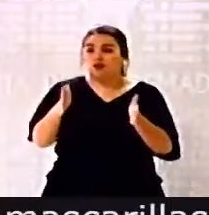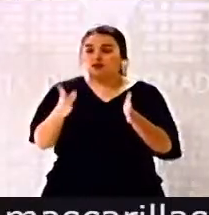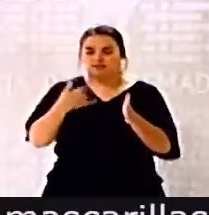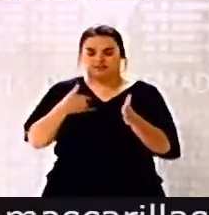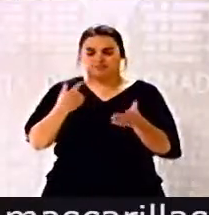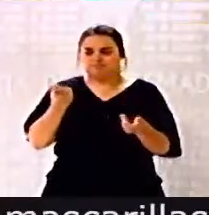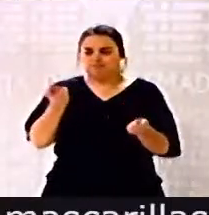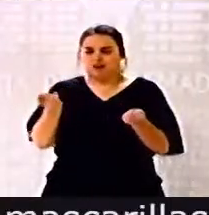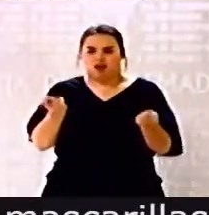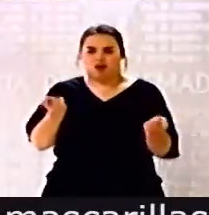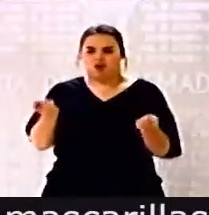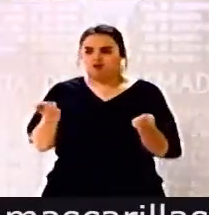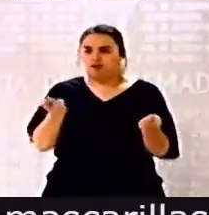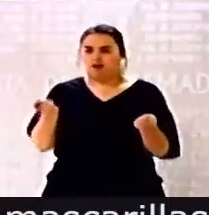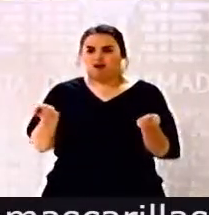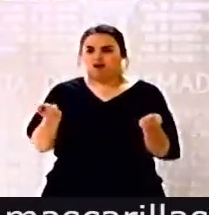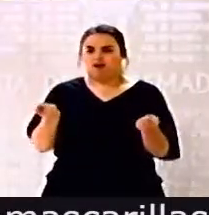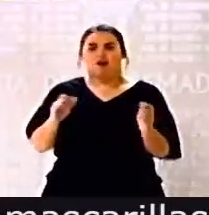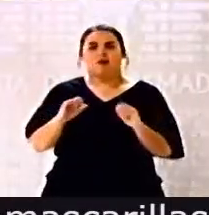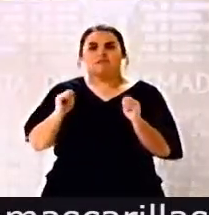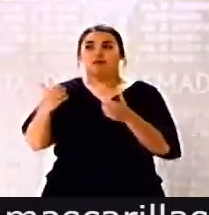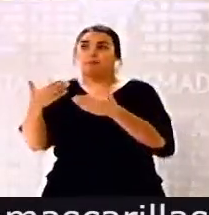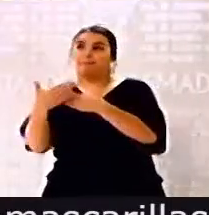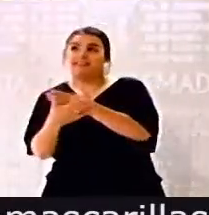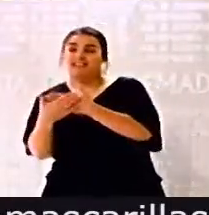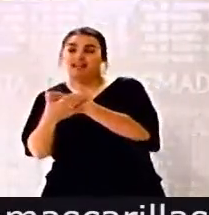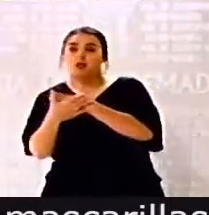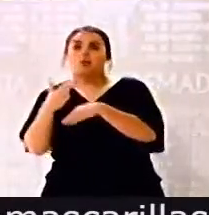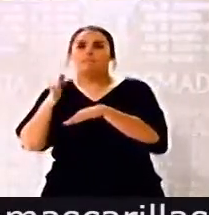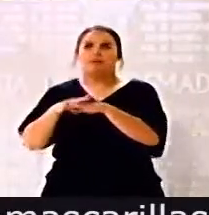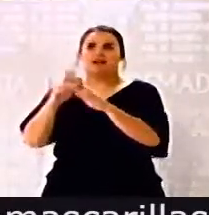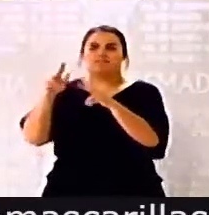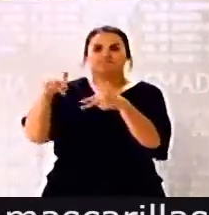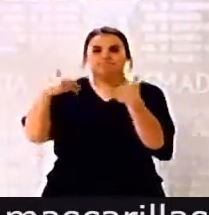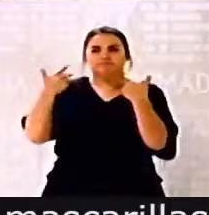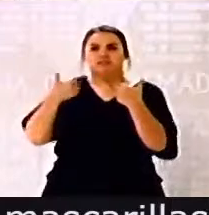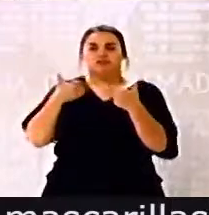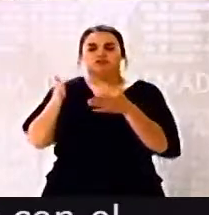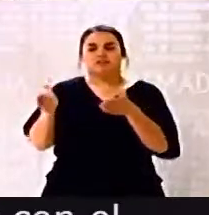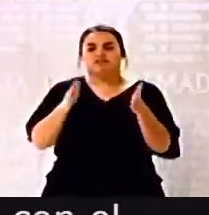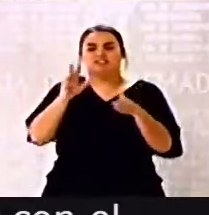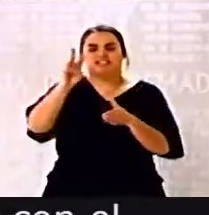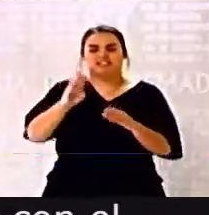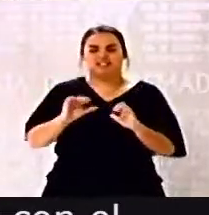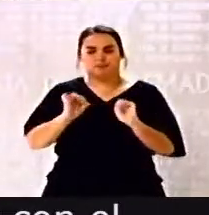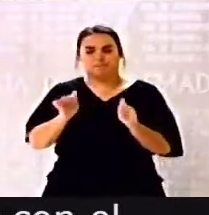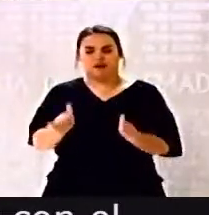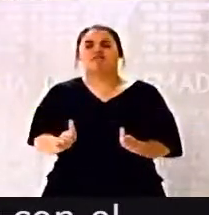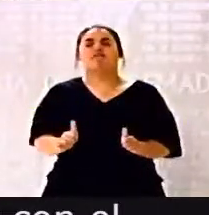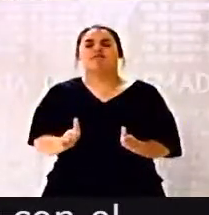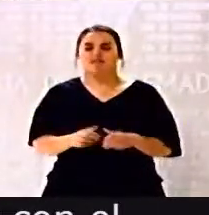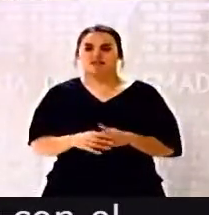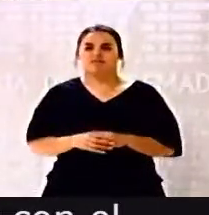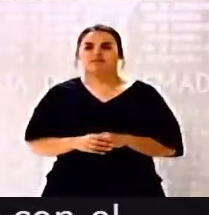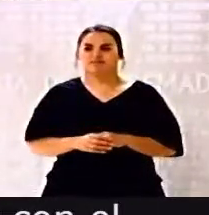a negociar de forma bilateral con el Ministerio para que podamos conseguir llegar a la fase 3.